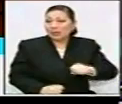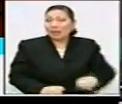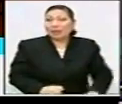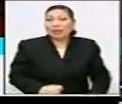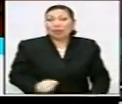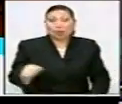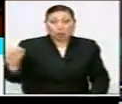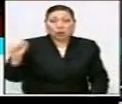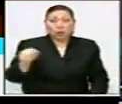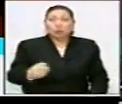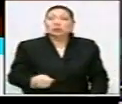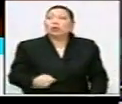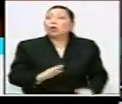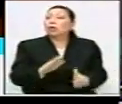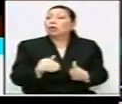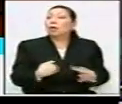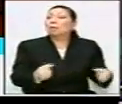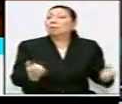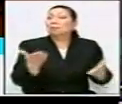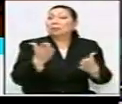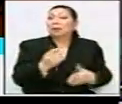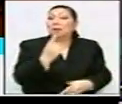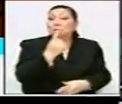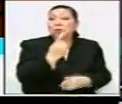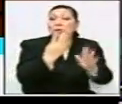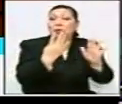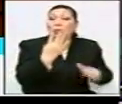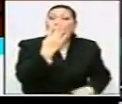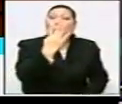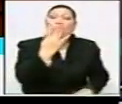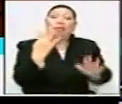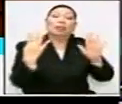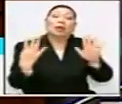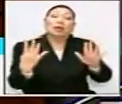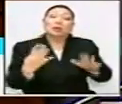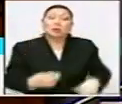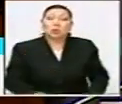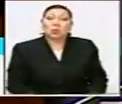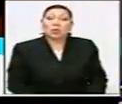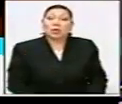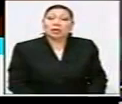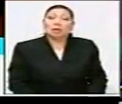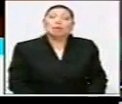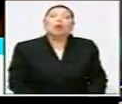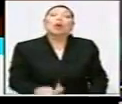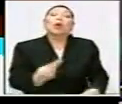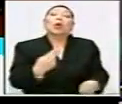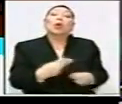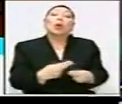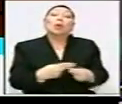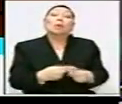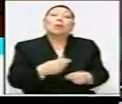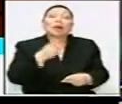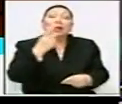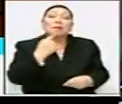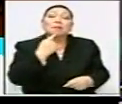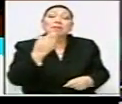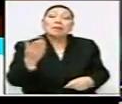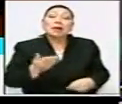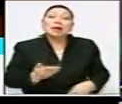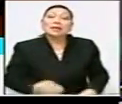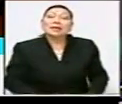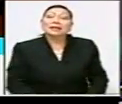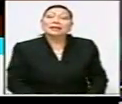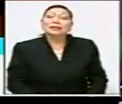soviéticos, toman el poder en 1949, ¿y cómo se llama esa Alemania?